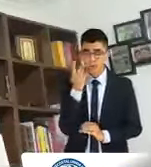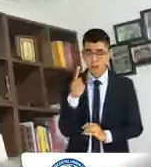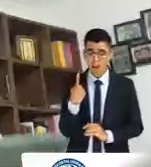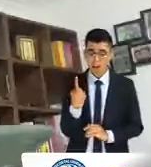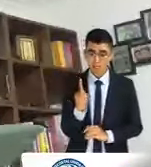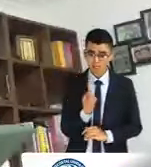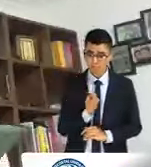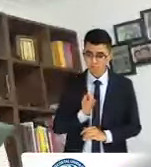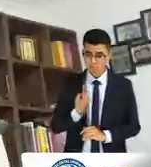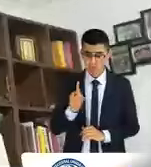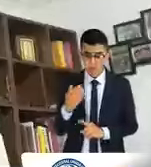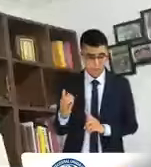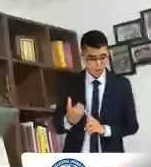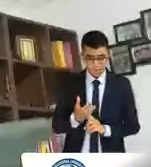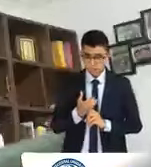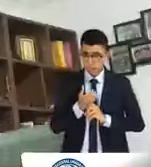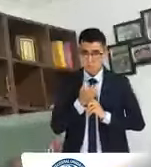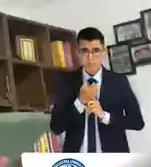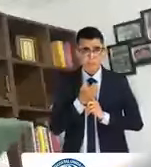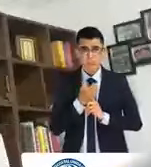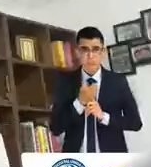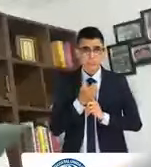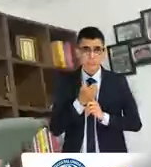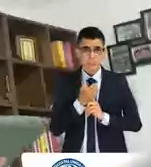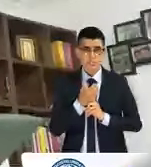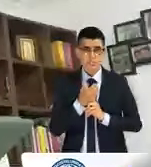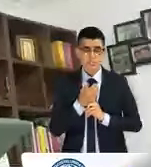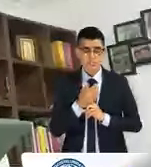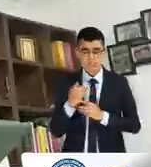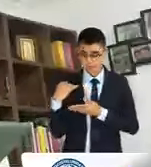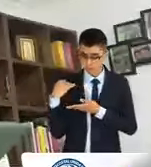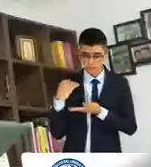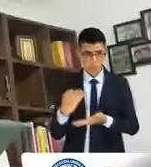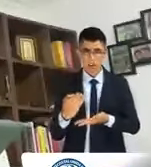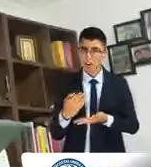desprotegida, sin herencia, sin nada.